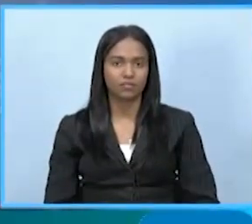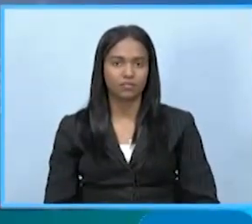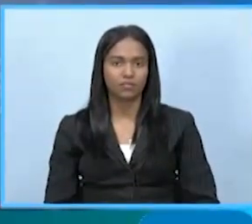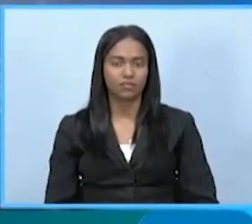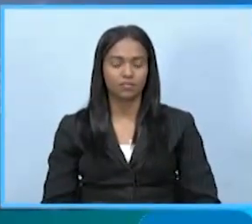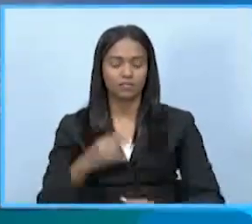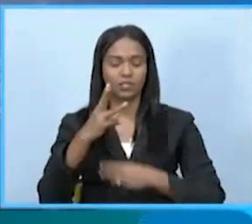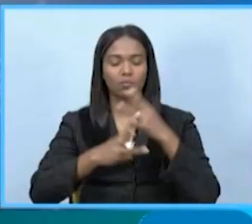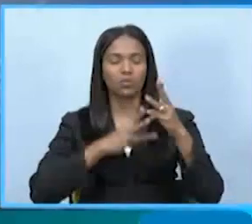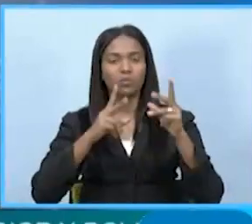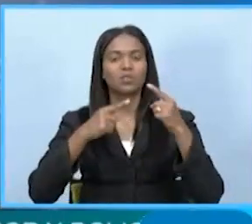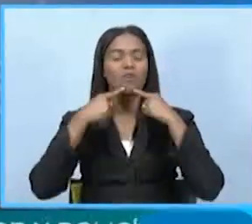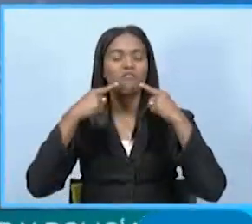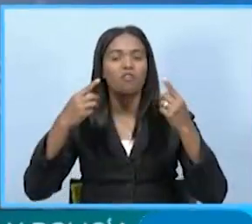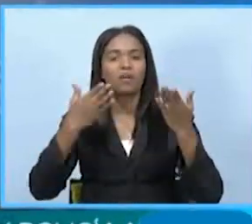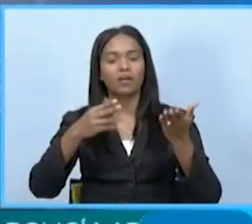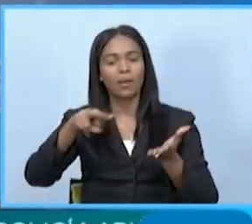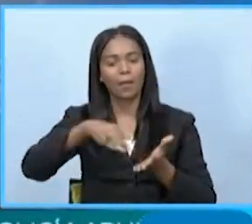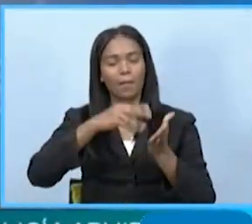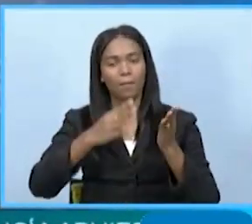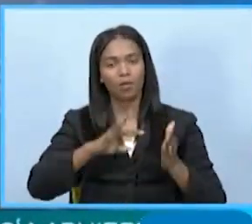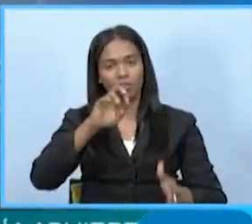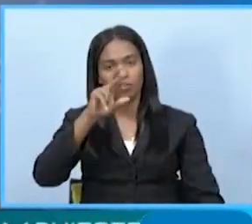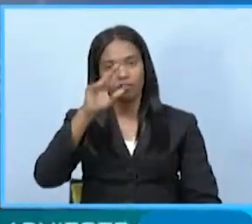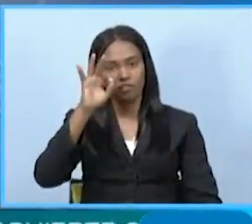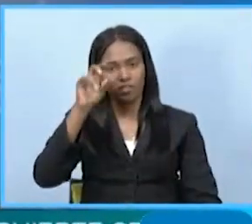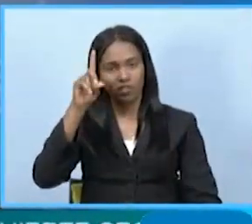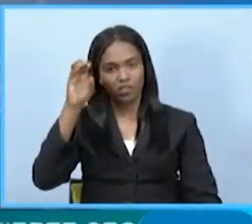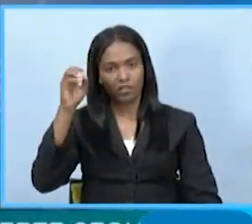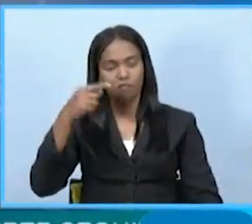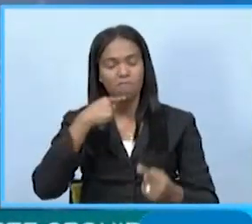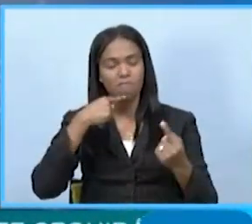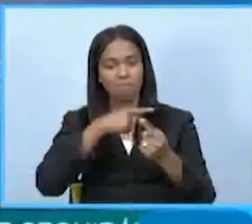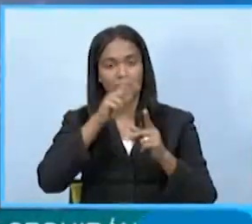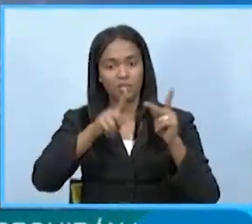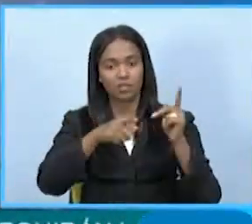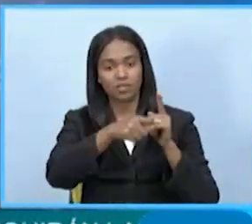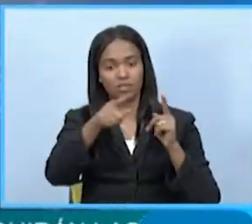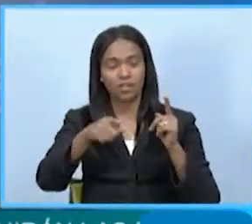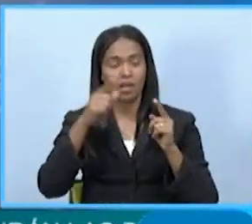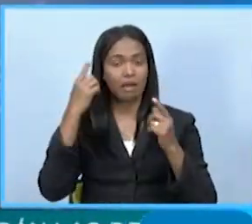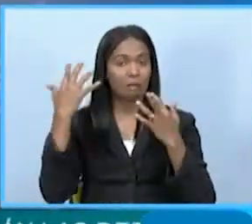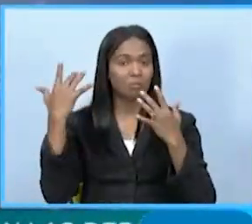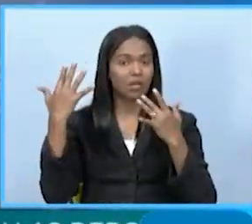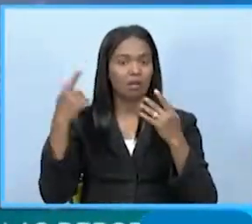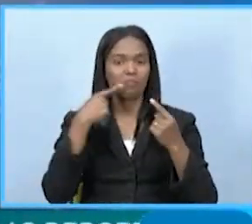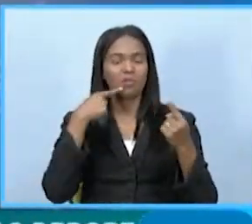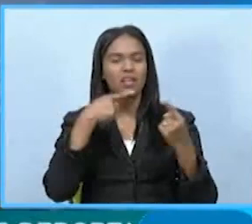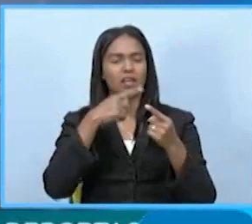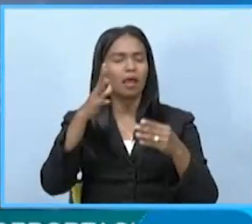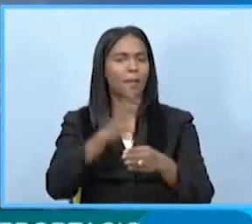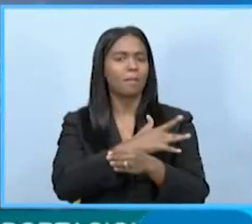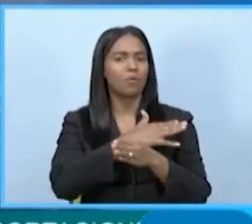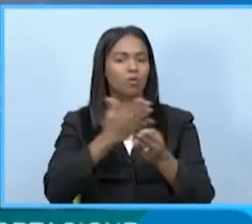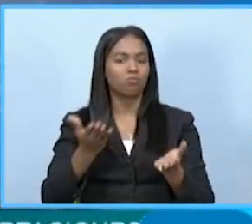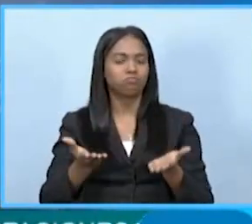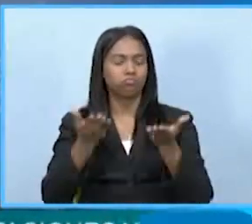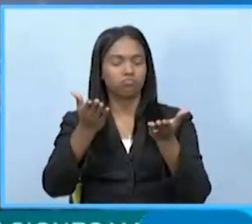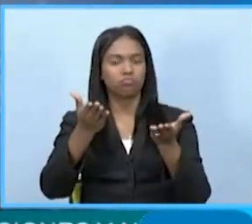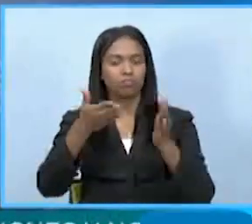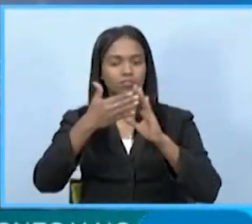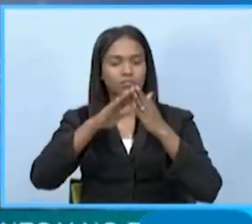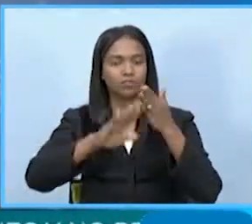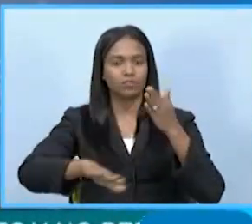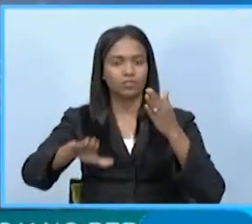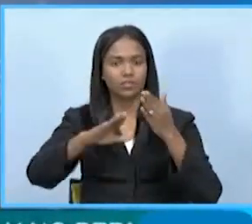Vamos al mundo del arte y el espectáculo. El merenguero Wilfrido Vargas informó a sus fanáticos que lo esperaban en una presentación musical que ofrecería en el